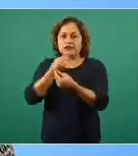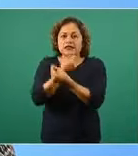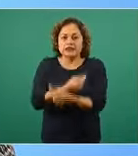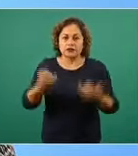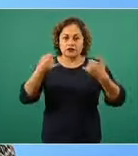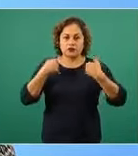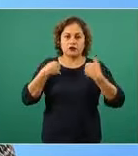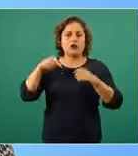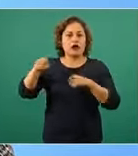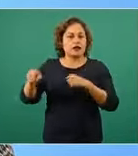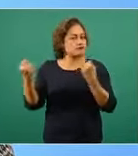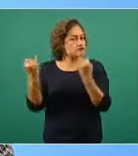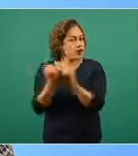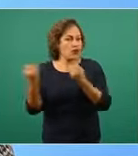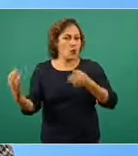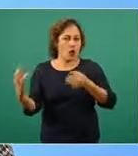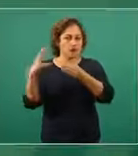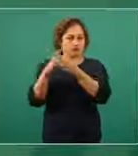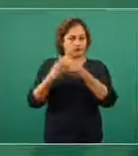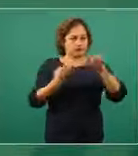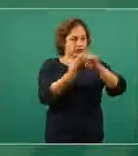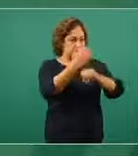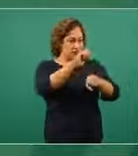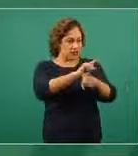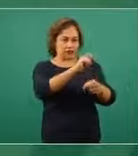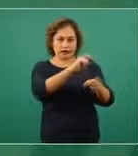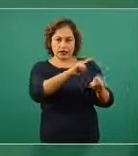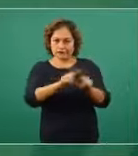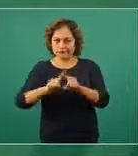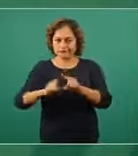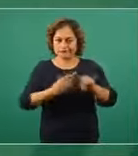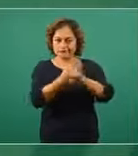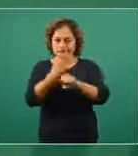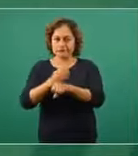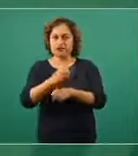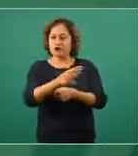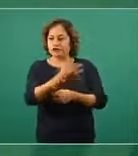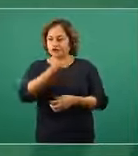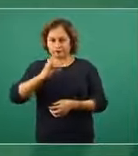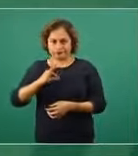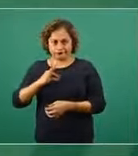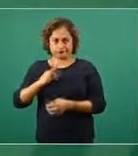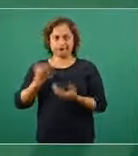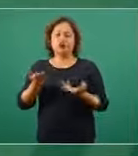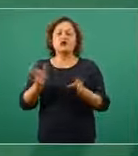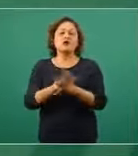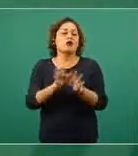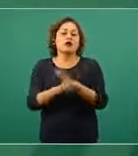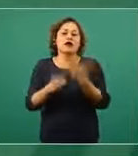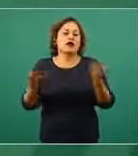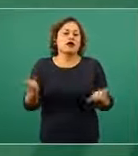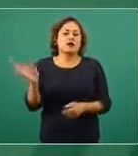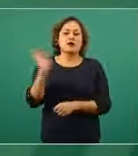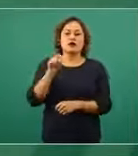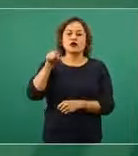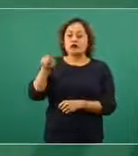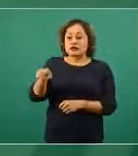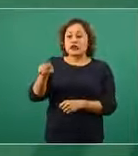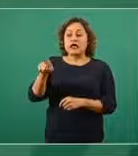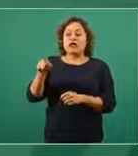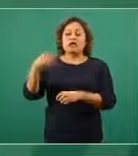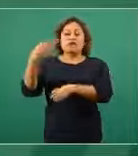enlaces a nivel estatal y nos informan. Y ante cualquier sospecha, lo voy a decir así, de un caso sospechoso en uno de estos espacios que ya